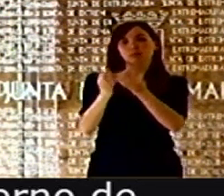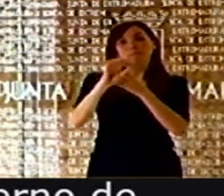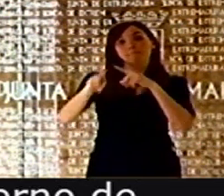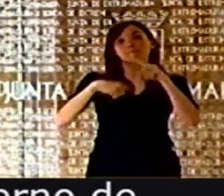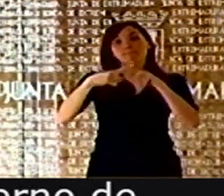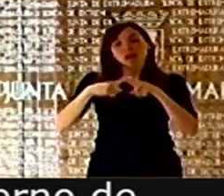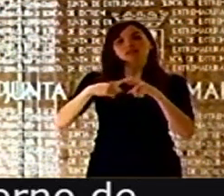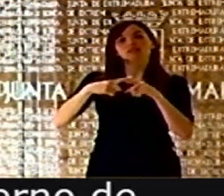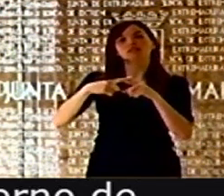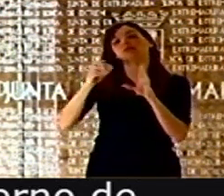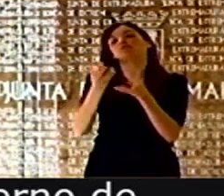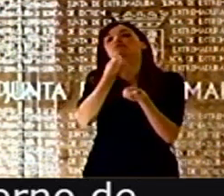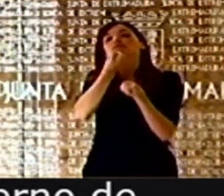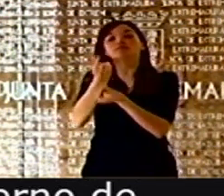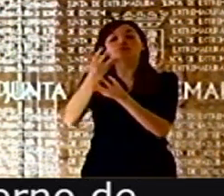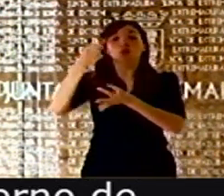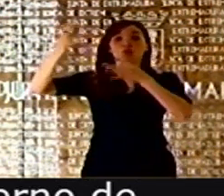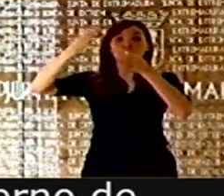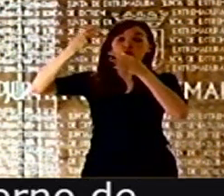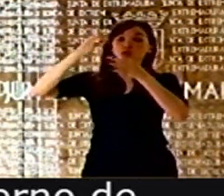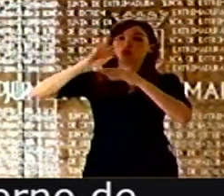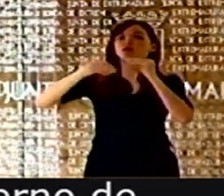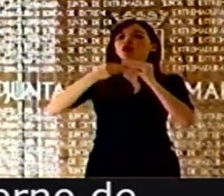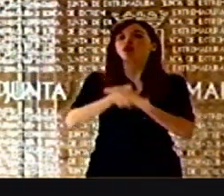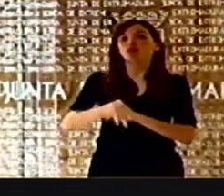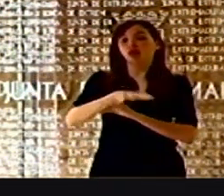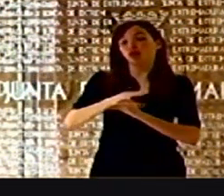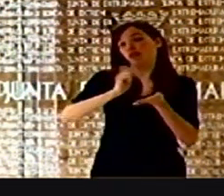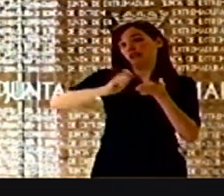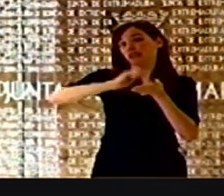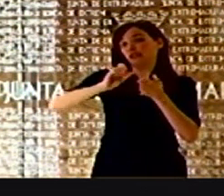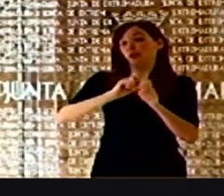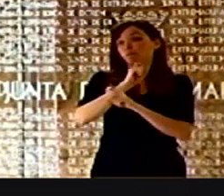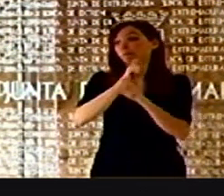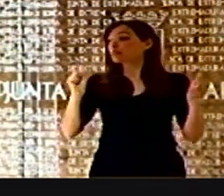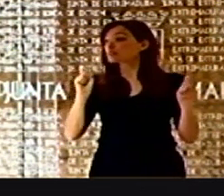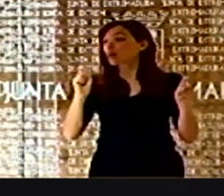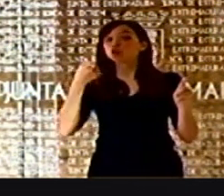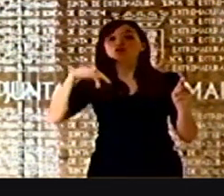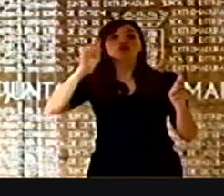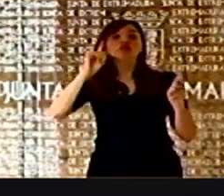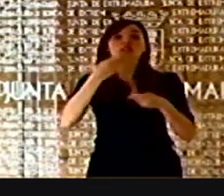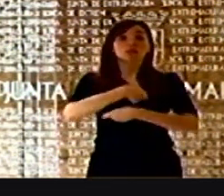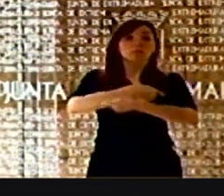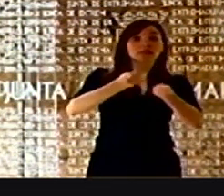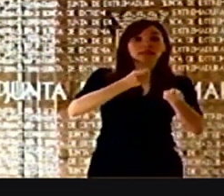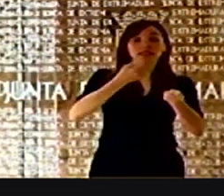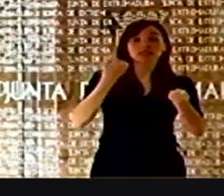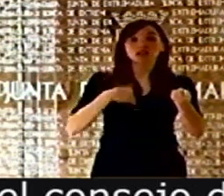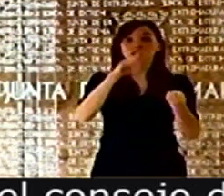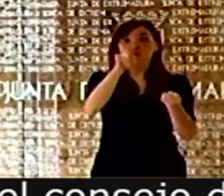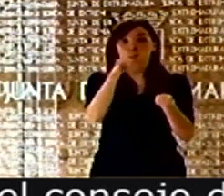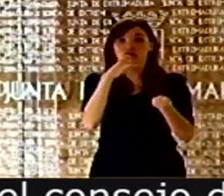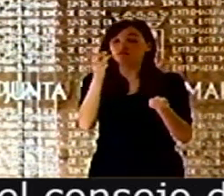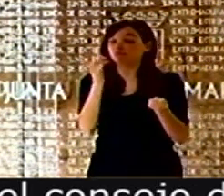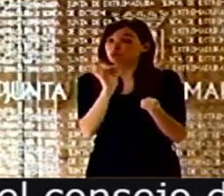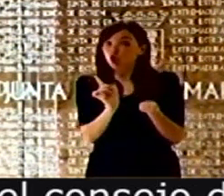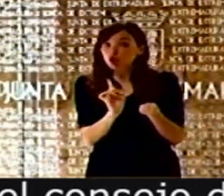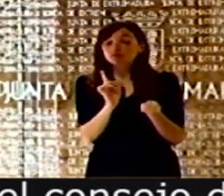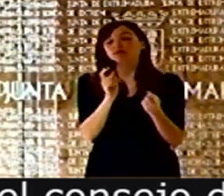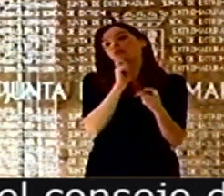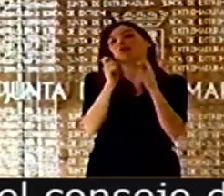más detallada la encuentran en la reseña de prensa, que no sé si se la hemos entregado y si no, al final de la rueda de prensa